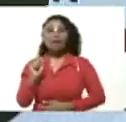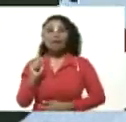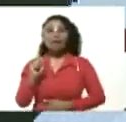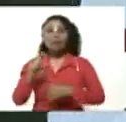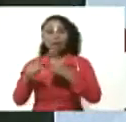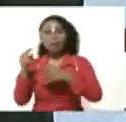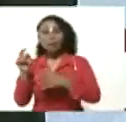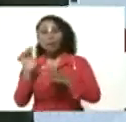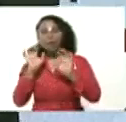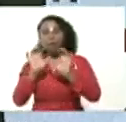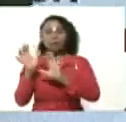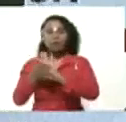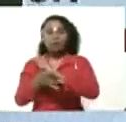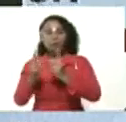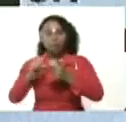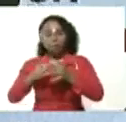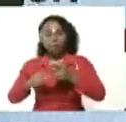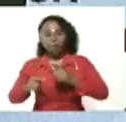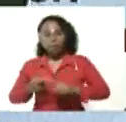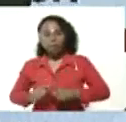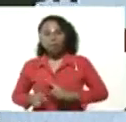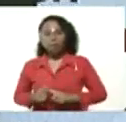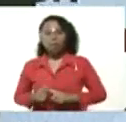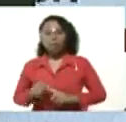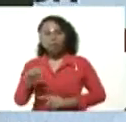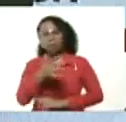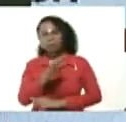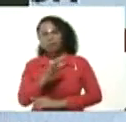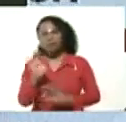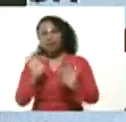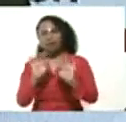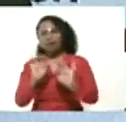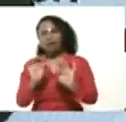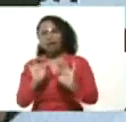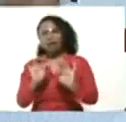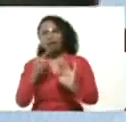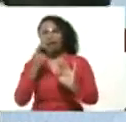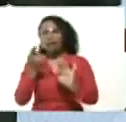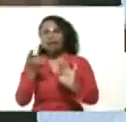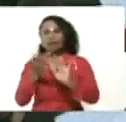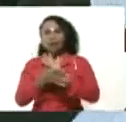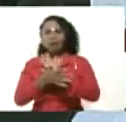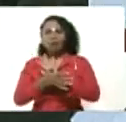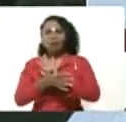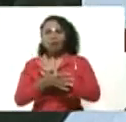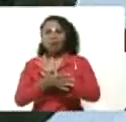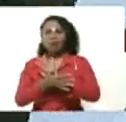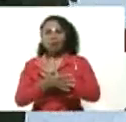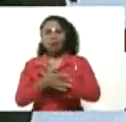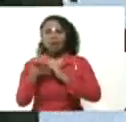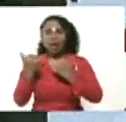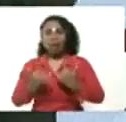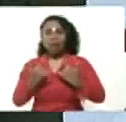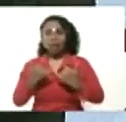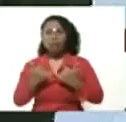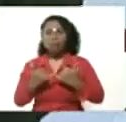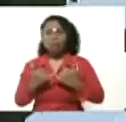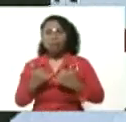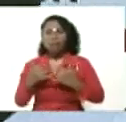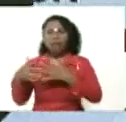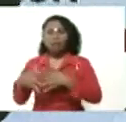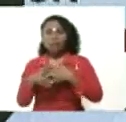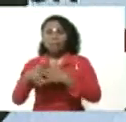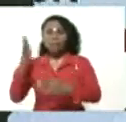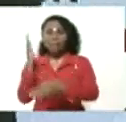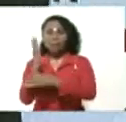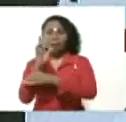Un limbo donde el derecho parece que no tiene nada que decir. Llama la atención que recientemente Estados Unidos sancionaba a dos